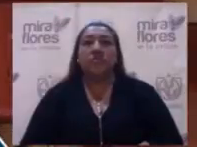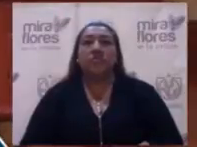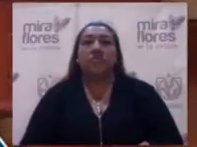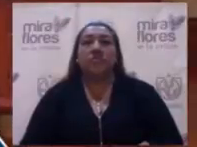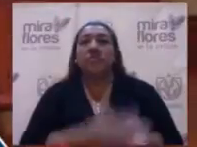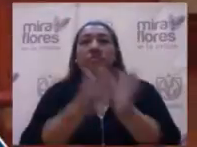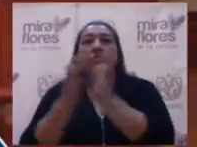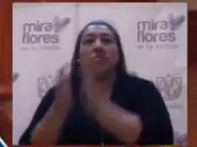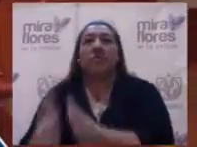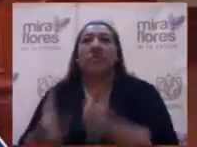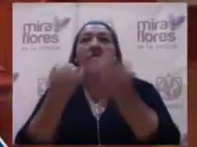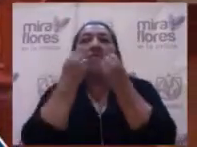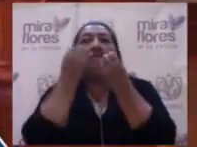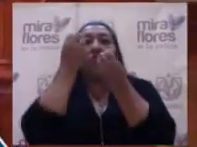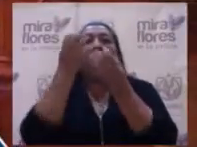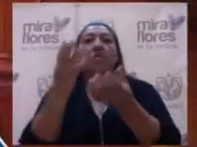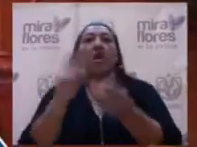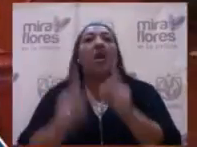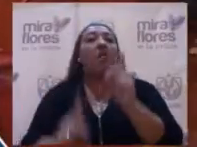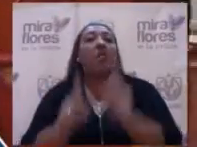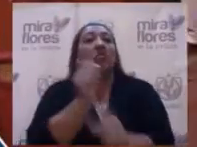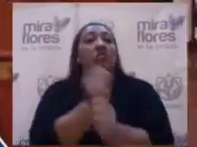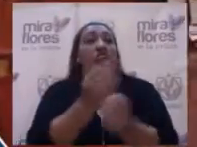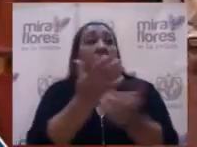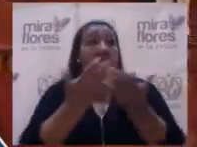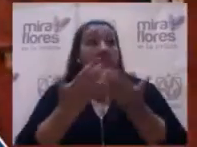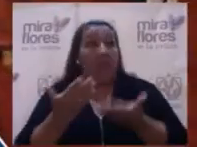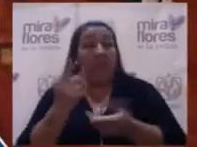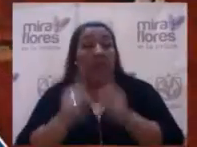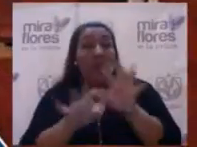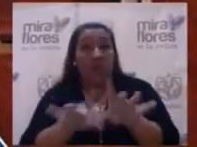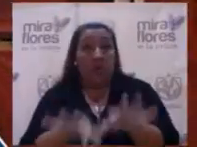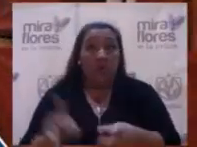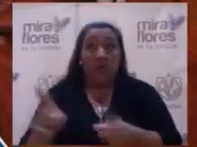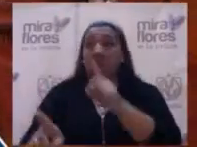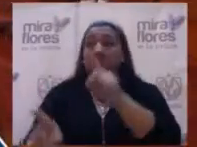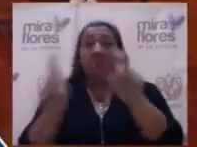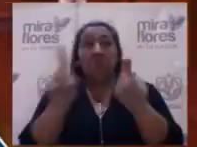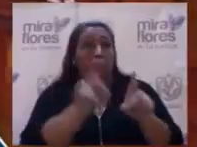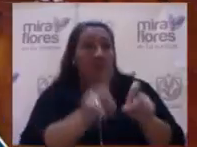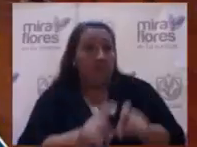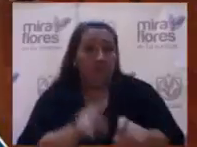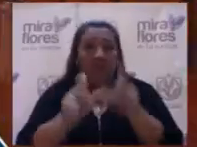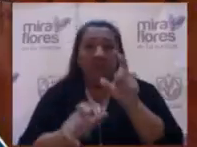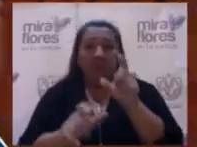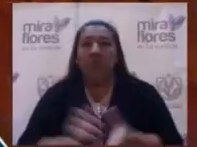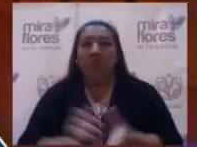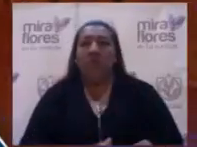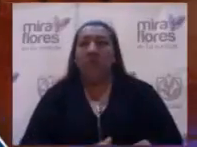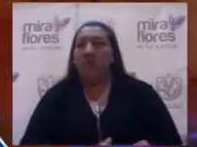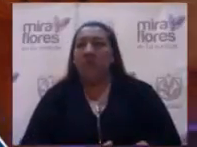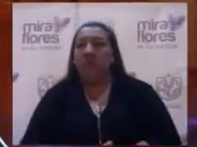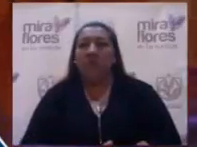sección informes. ¿Hay algún, algún pedido por escrito hecho a la Secretaría General?